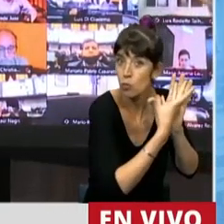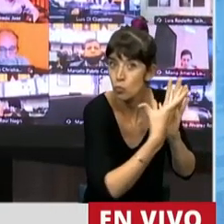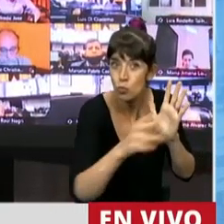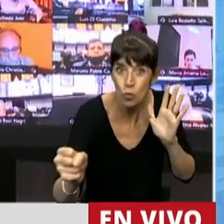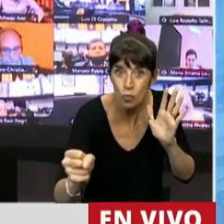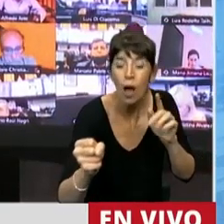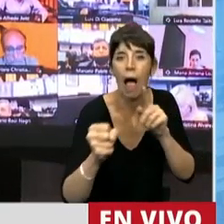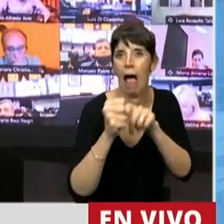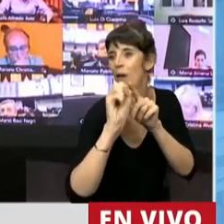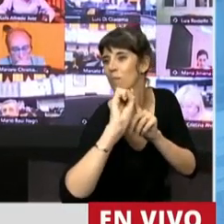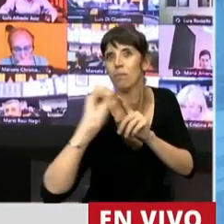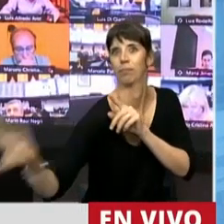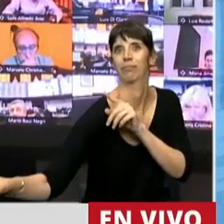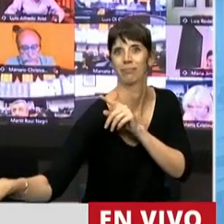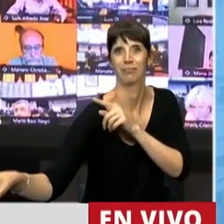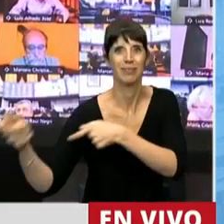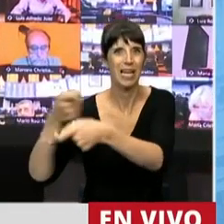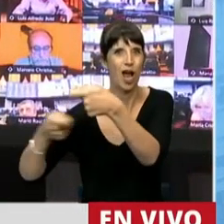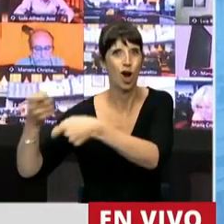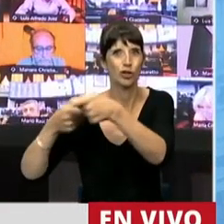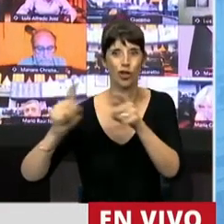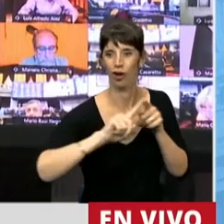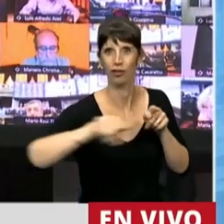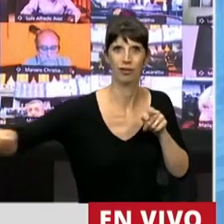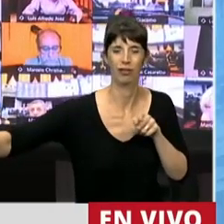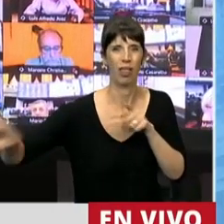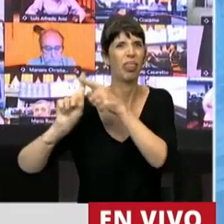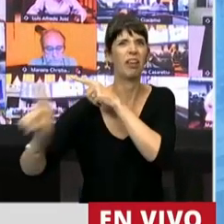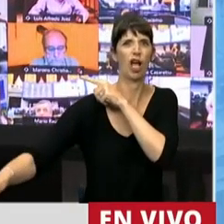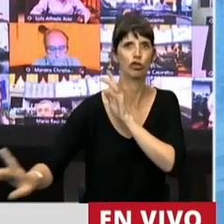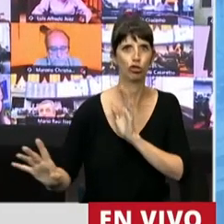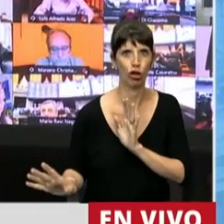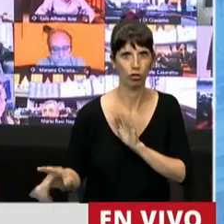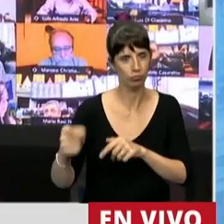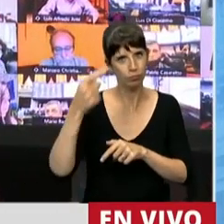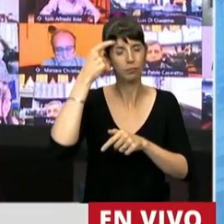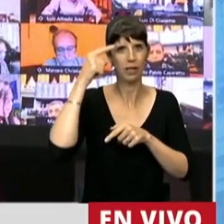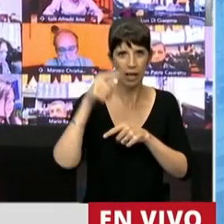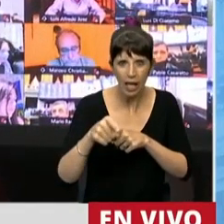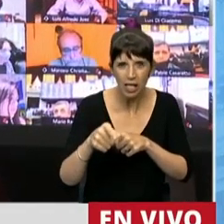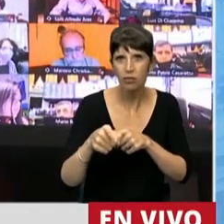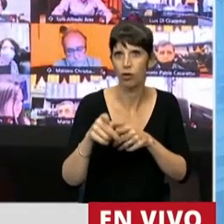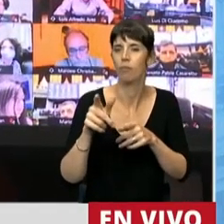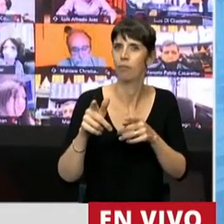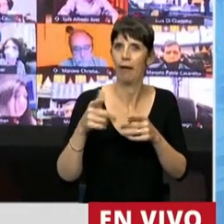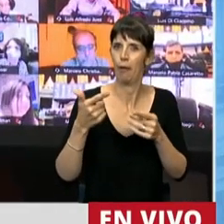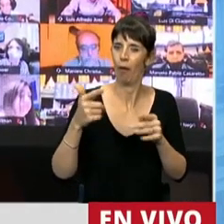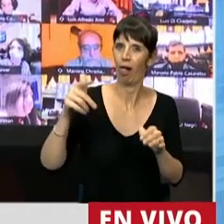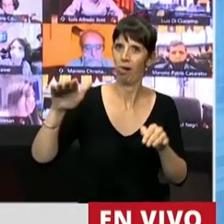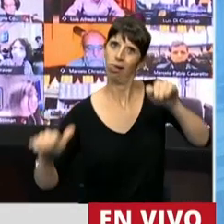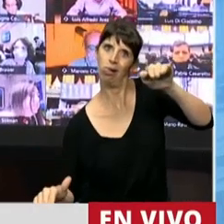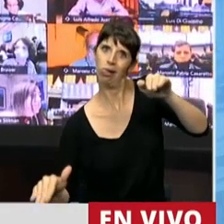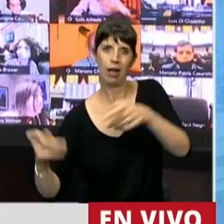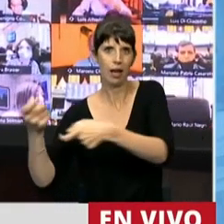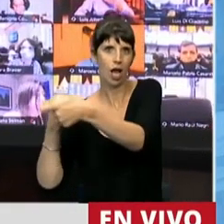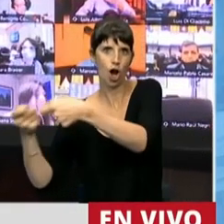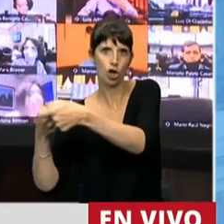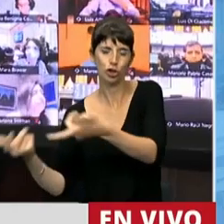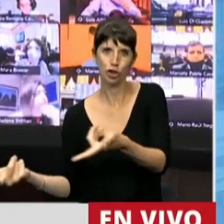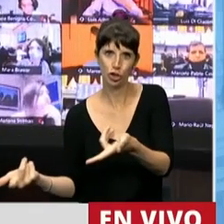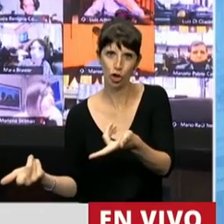comerciantes. Interpreto que este proyecto viene a corregir una situación injusta, desigual, que afecta